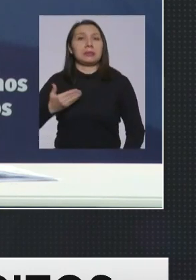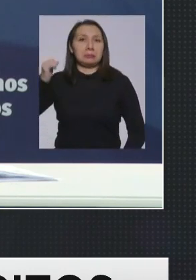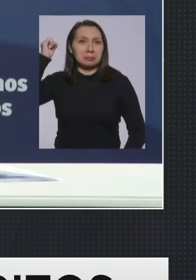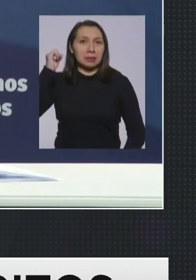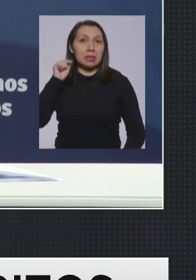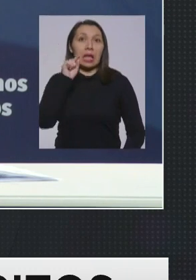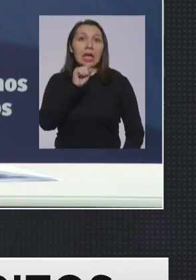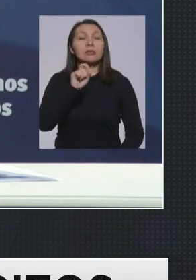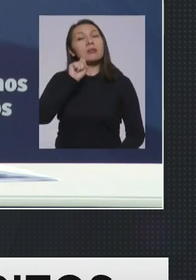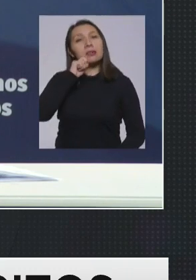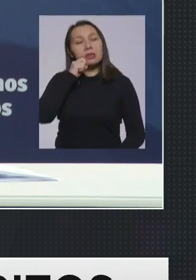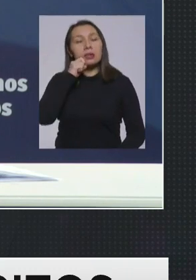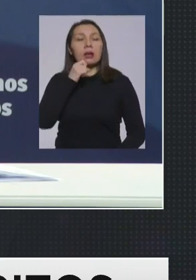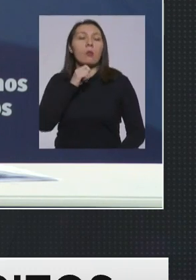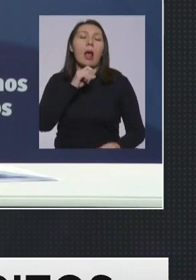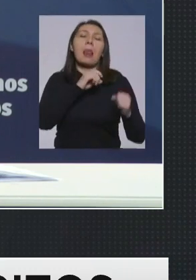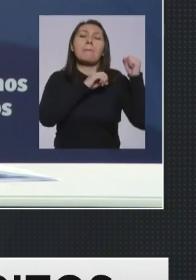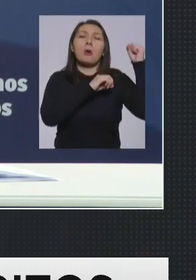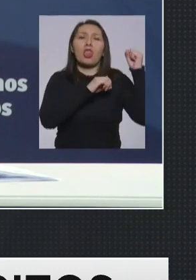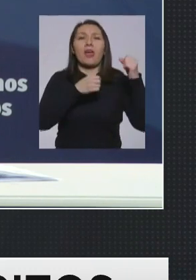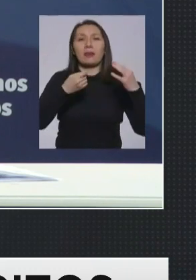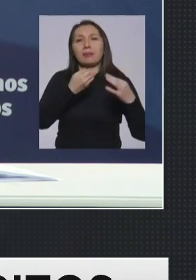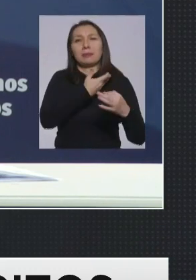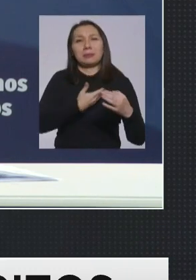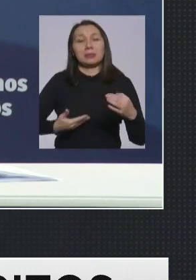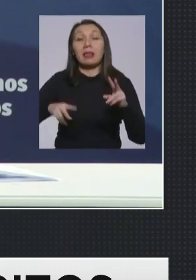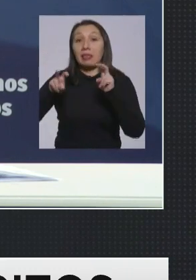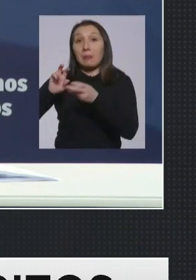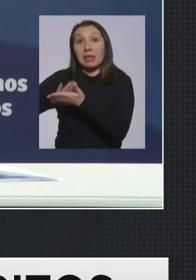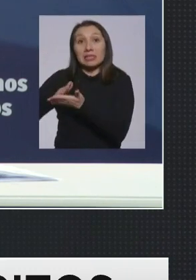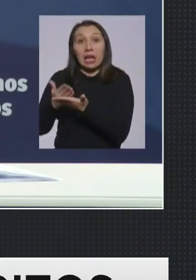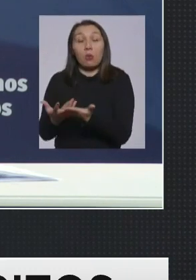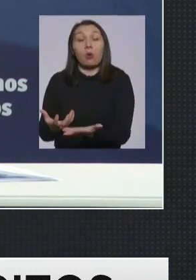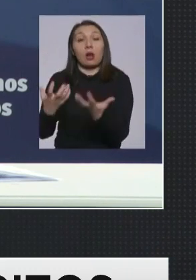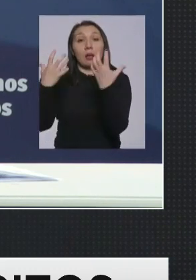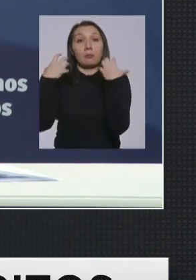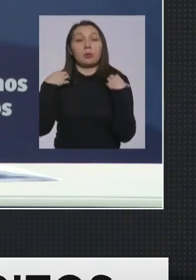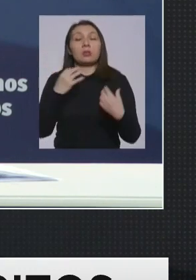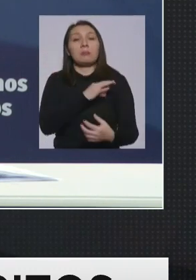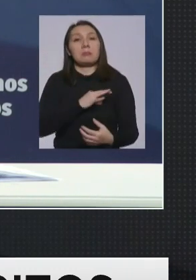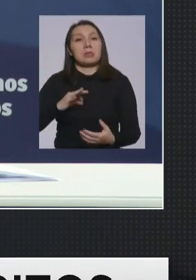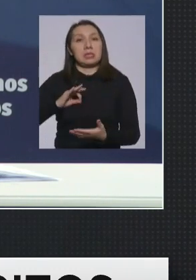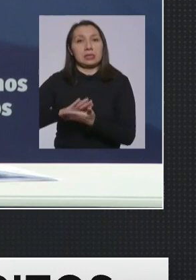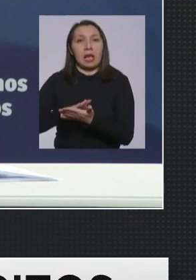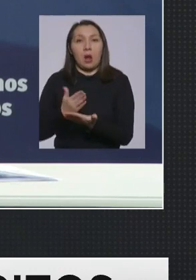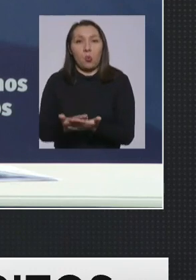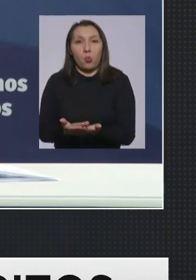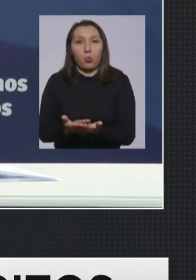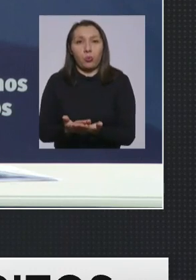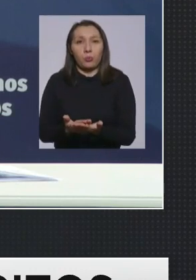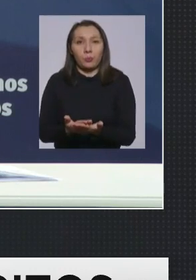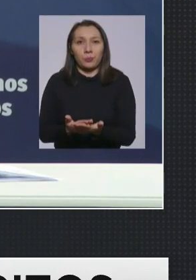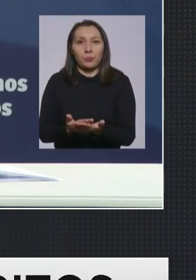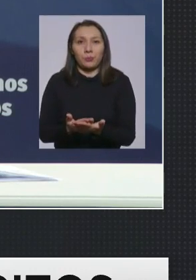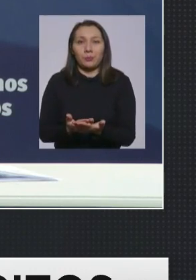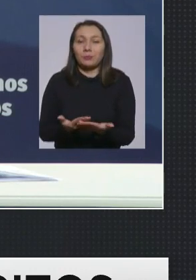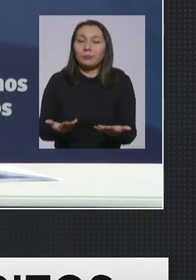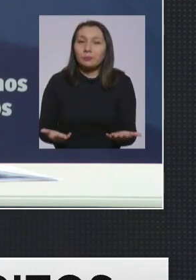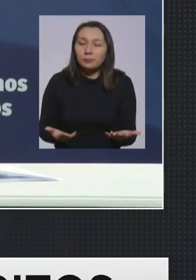punto de vista del ejecutivo y en el ámbito sanitario la responsabilidad es del ministerio de salud no